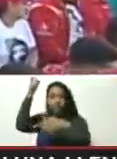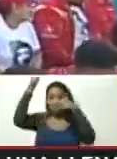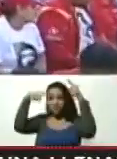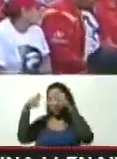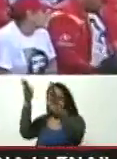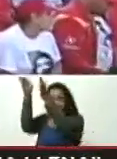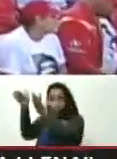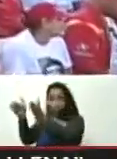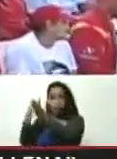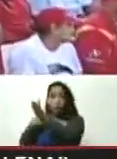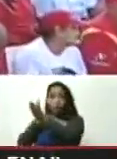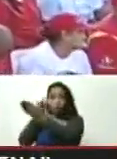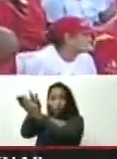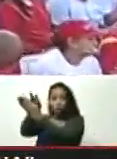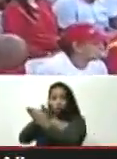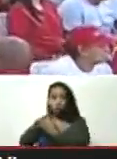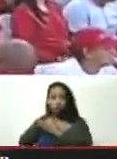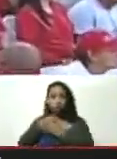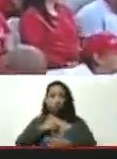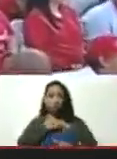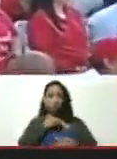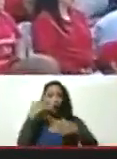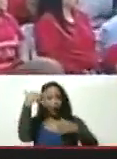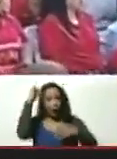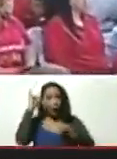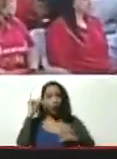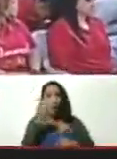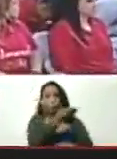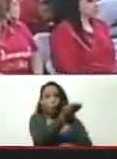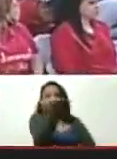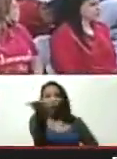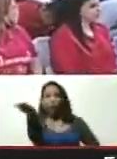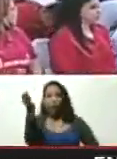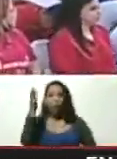venimos nosotros y ustedes, mujeres.